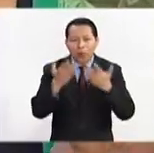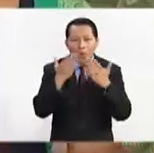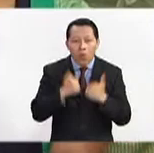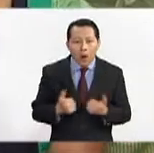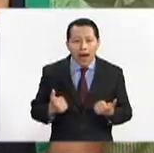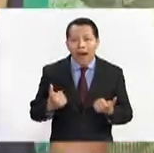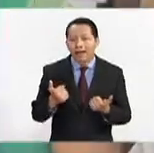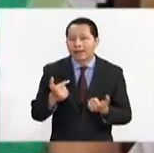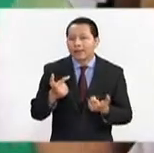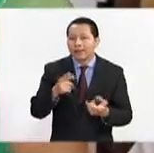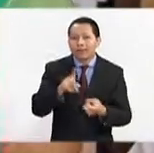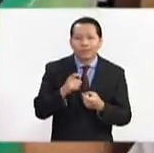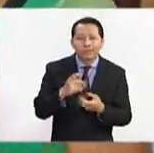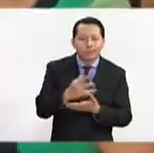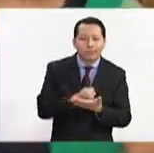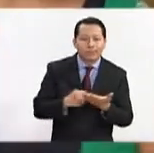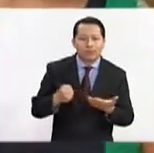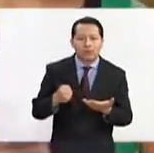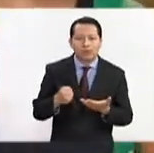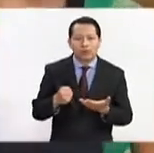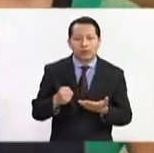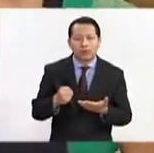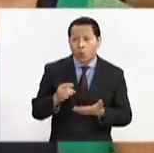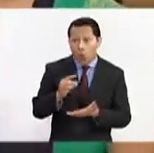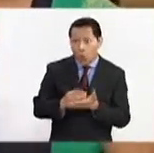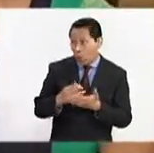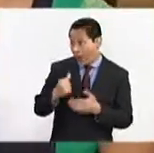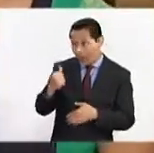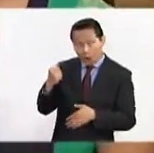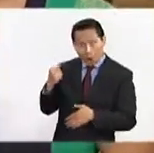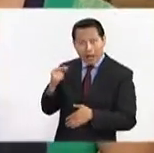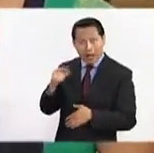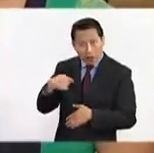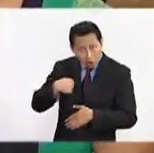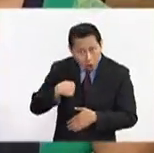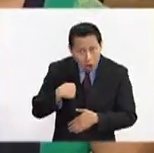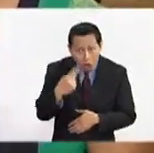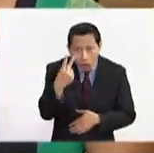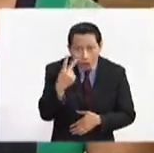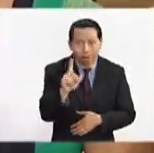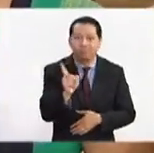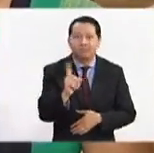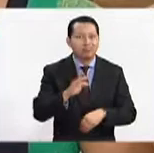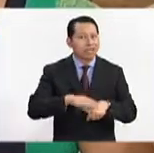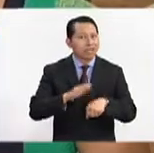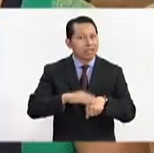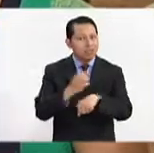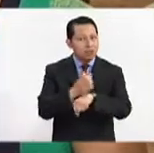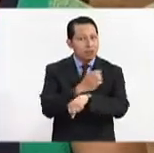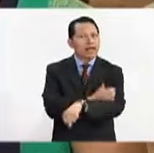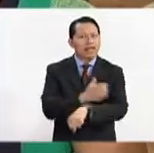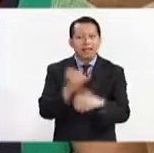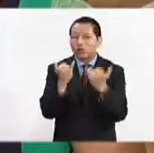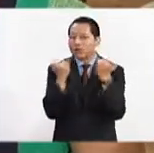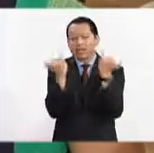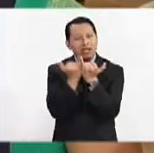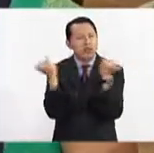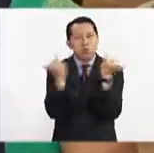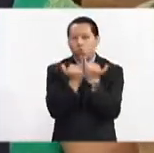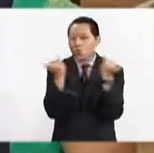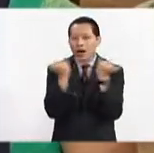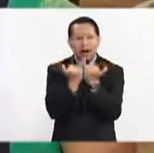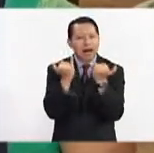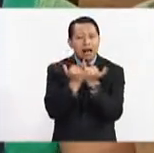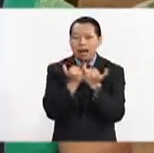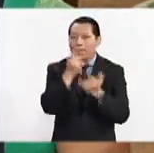hay entradas, no nada más es él, ni yo, hay otras personas, otros compañeros que igual los mandaron